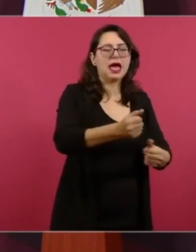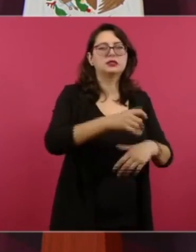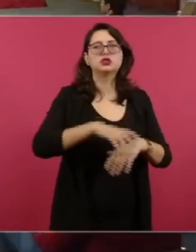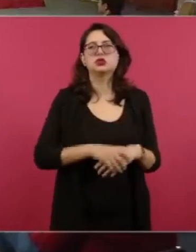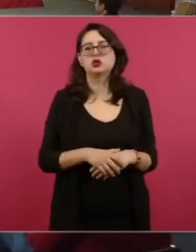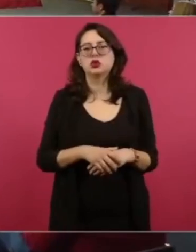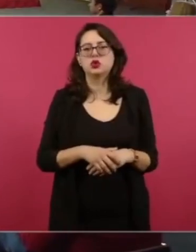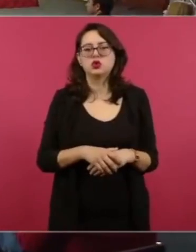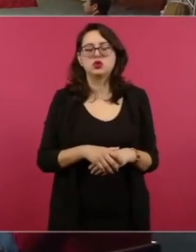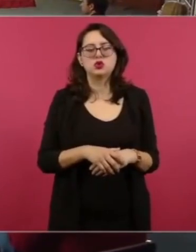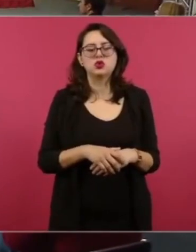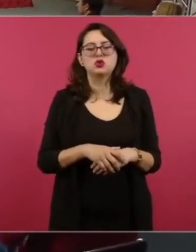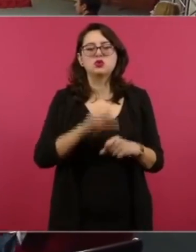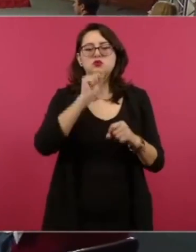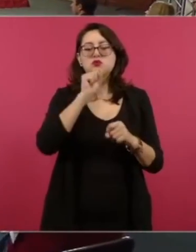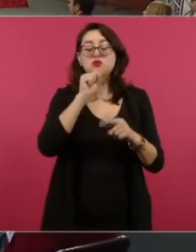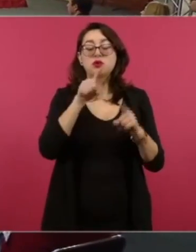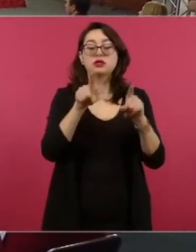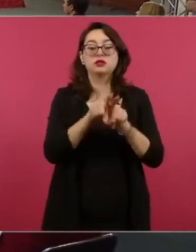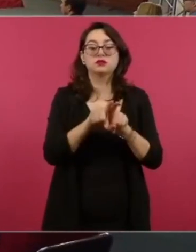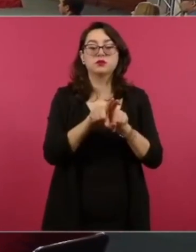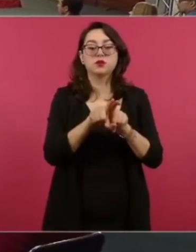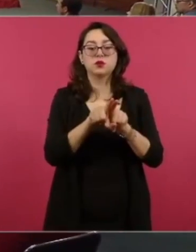a subsidiar